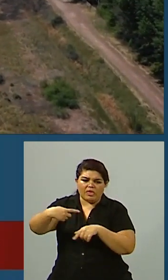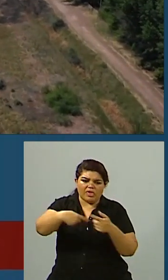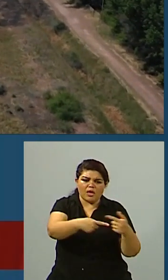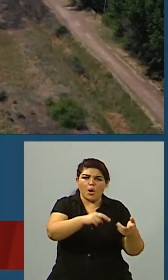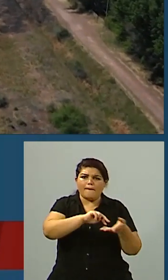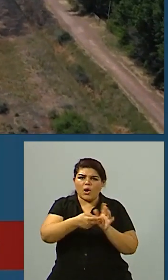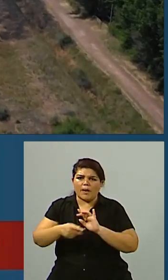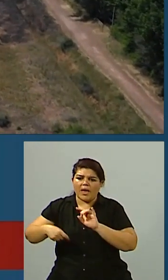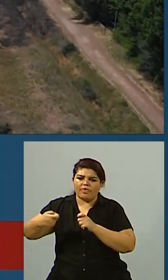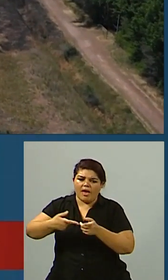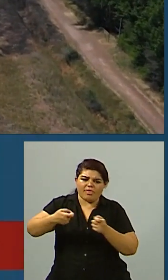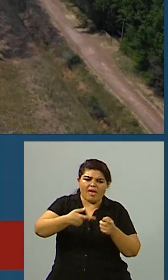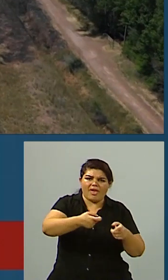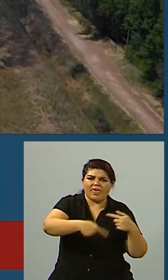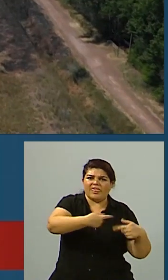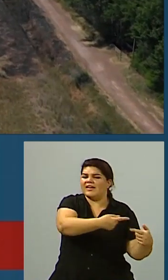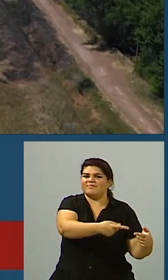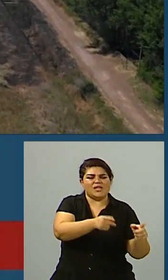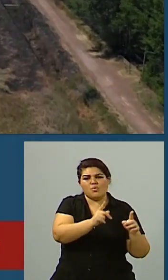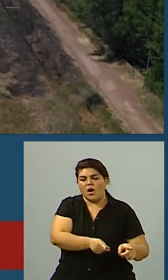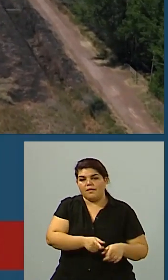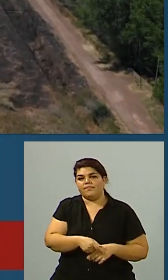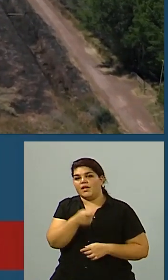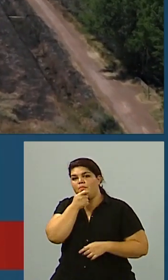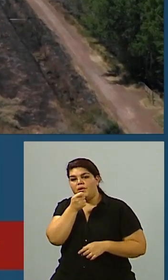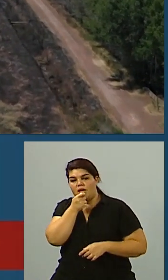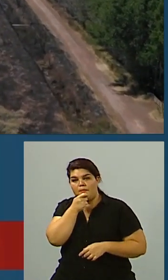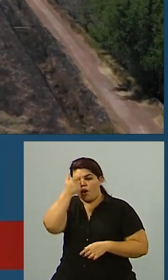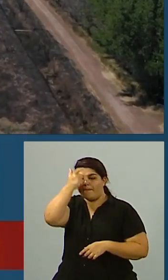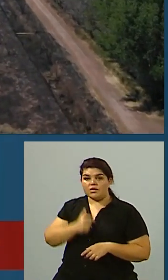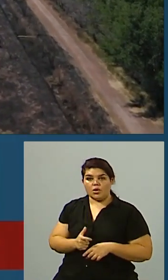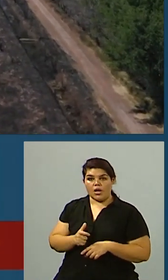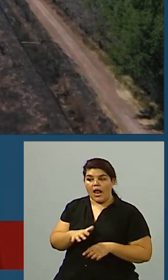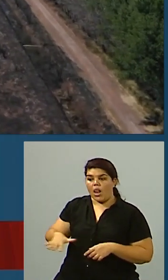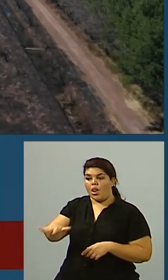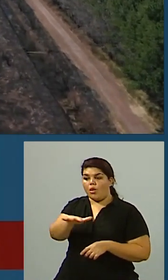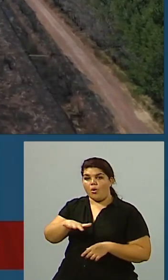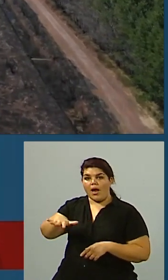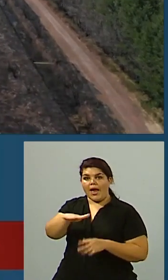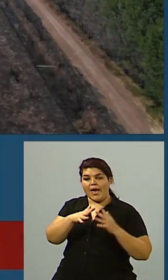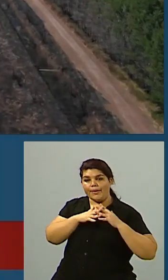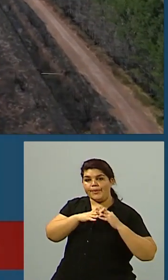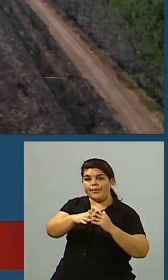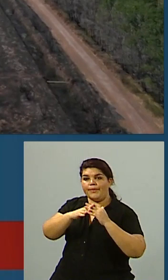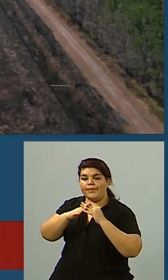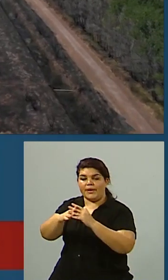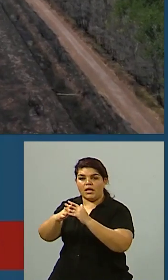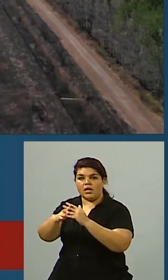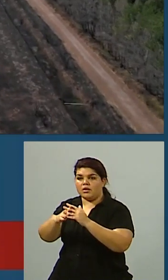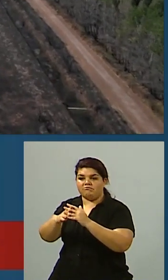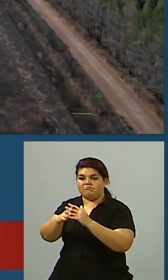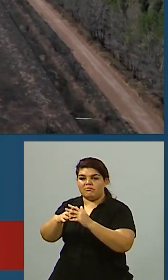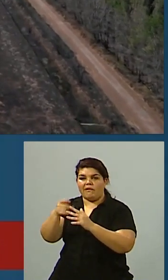urbanos, porque esa gente que se va de la finca, un productor quizás se pueda vender su finca y lo vende, no sé, o la alquila, claro, pero